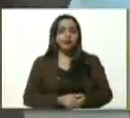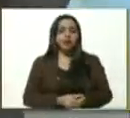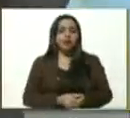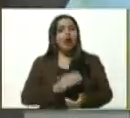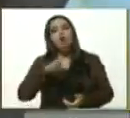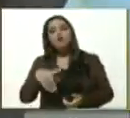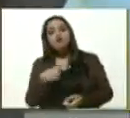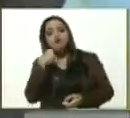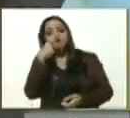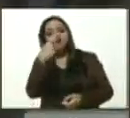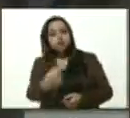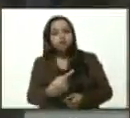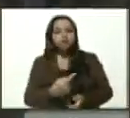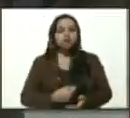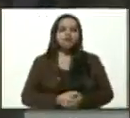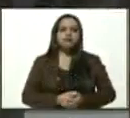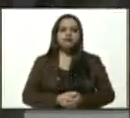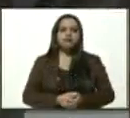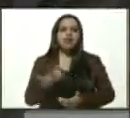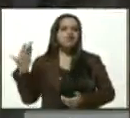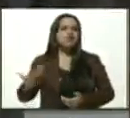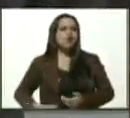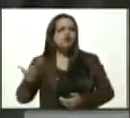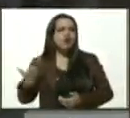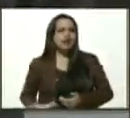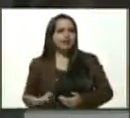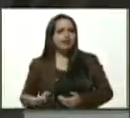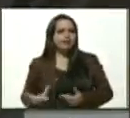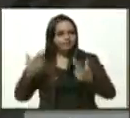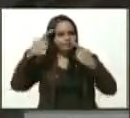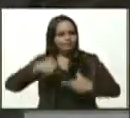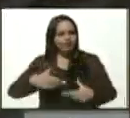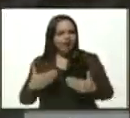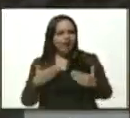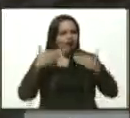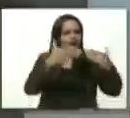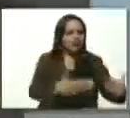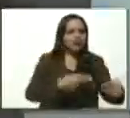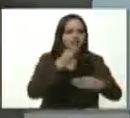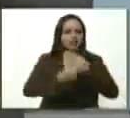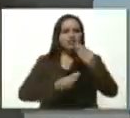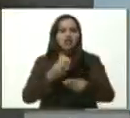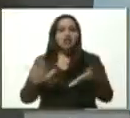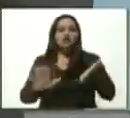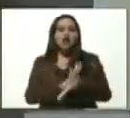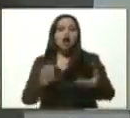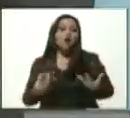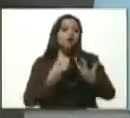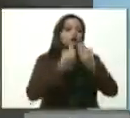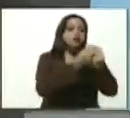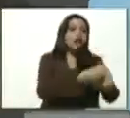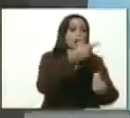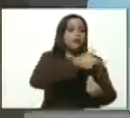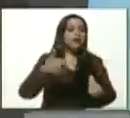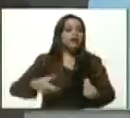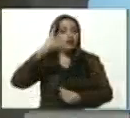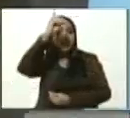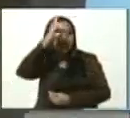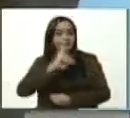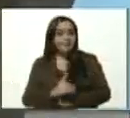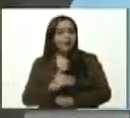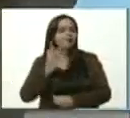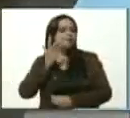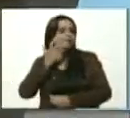que hay bien importantes avances en materia, por ejemplo, del acompañamiento a las personas con